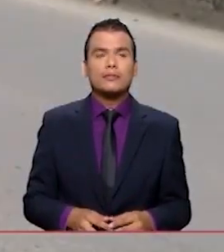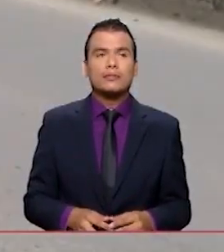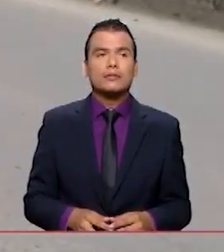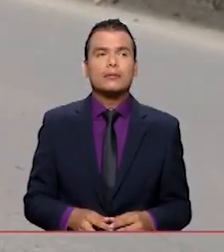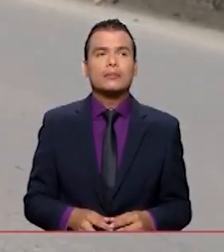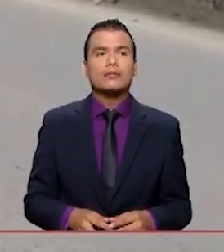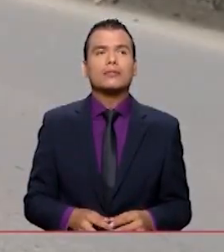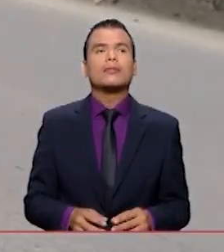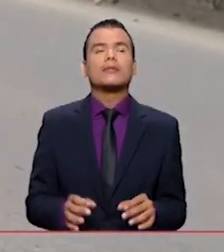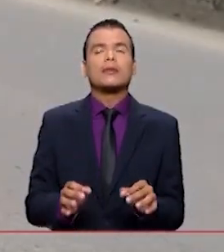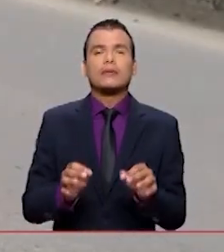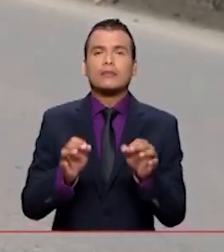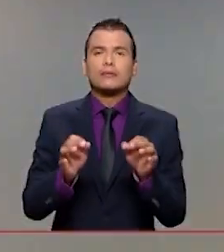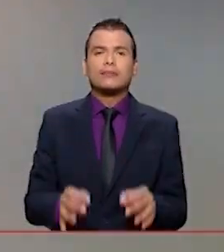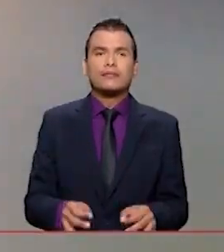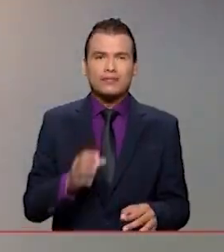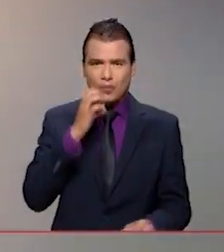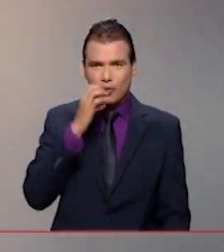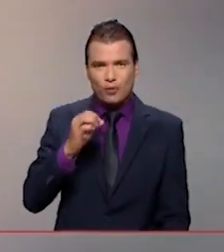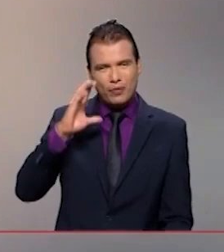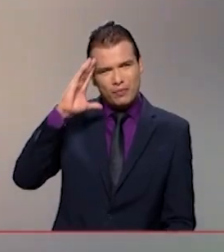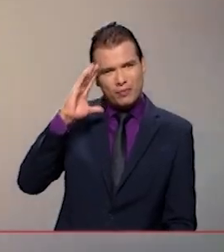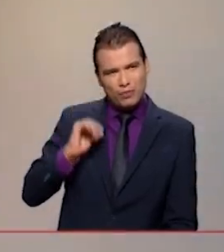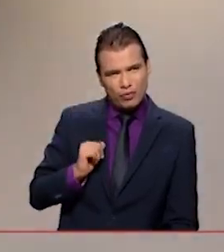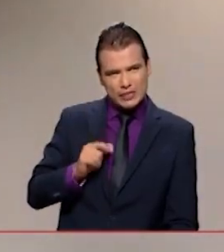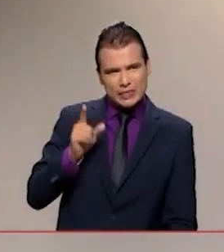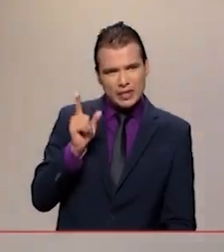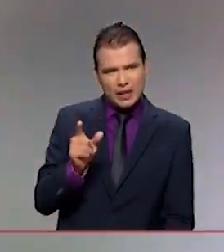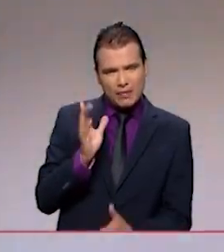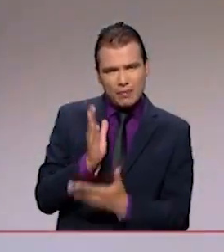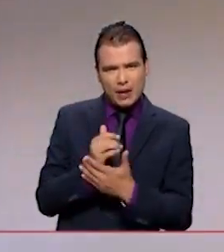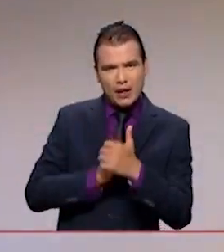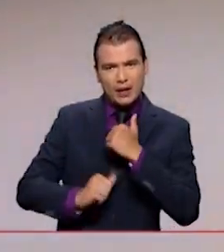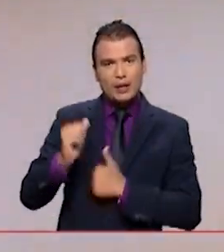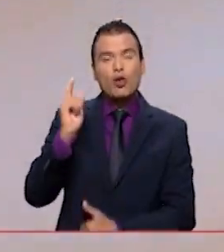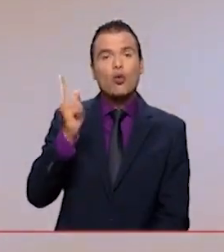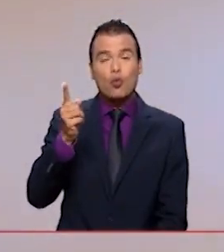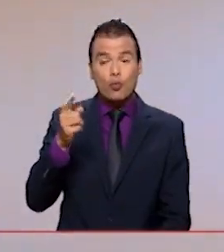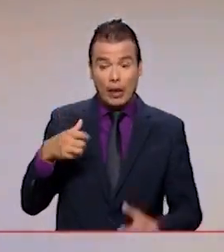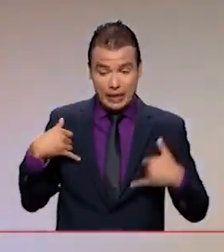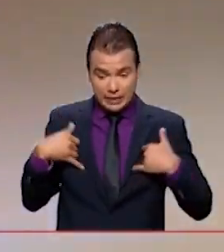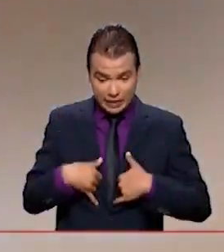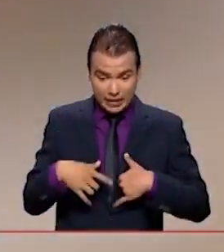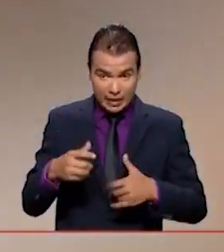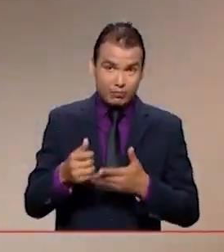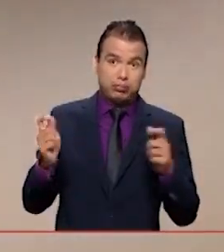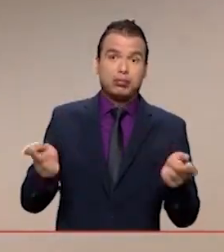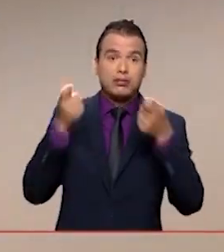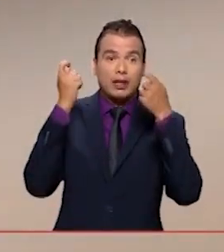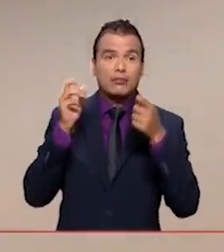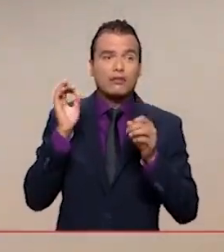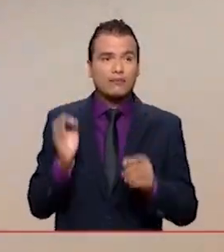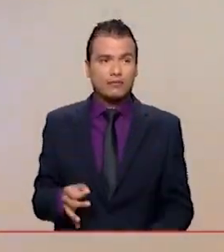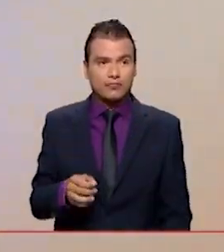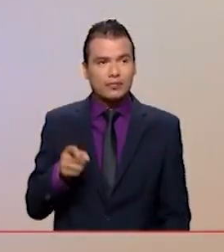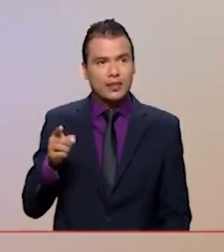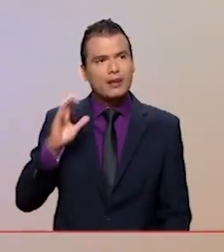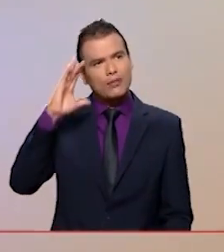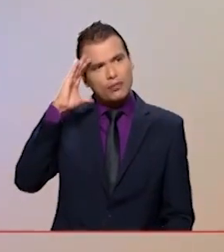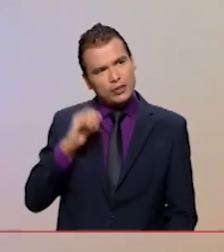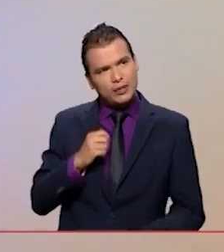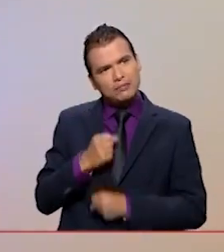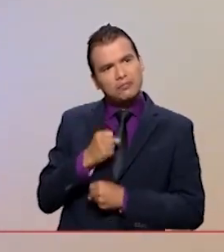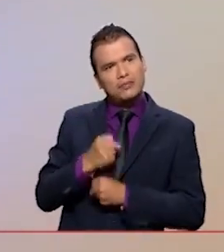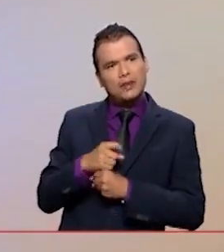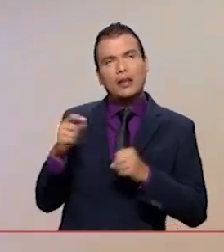impactara en su espalda. El chaleco antibalas evitó una tragedia. Cuando la fuerza pública adelantaba labores de control y retiraba pendones que fueron